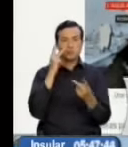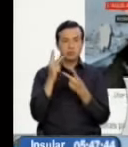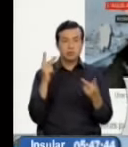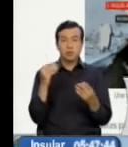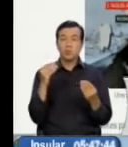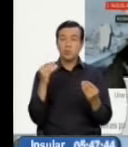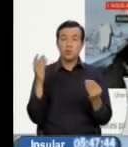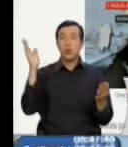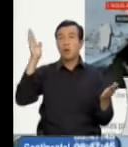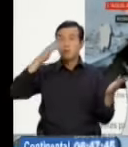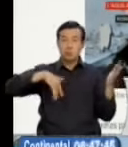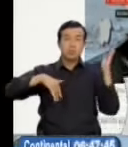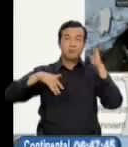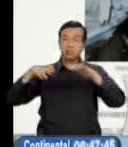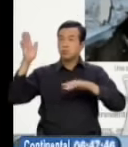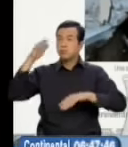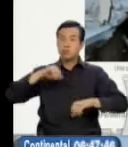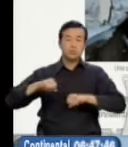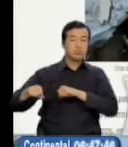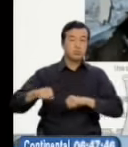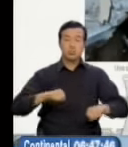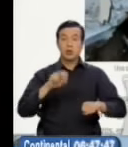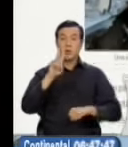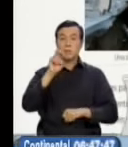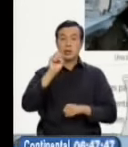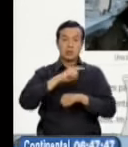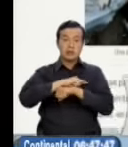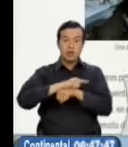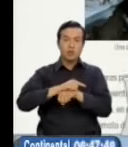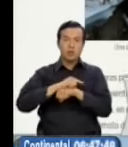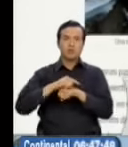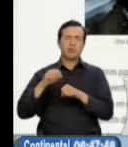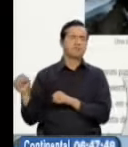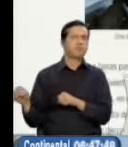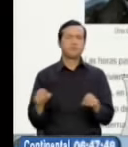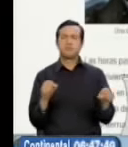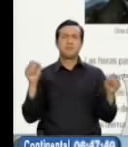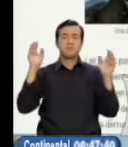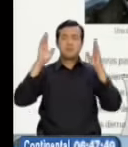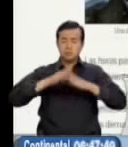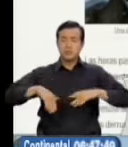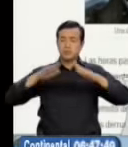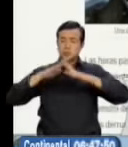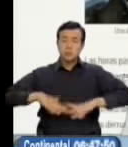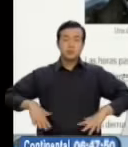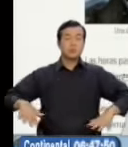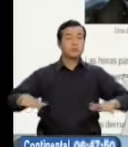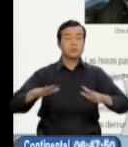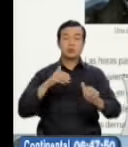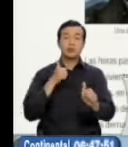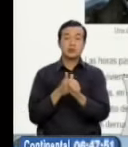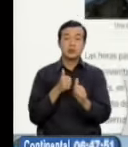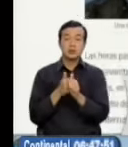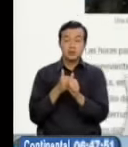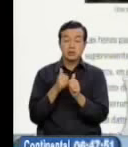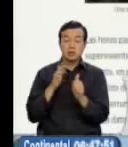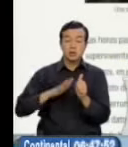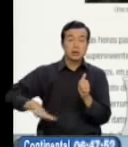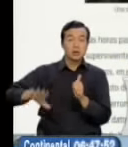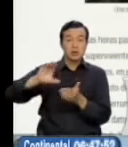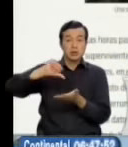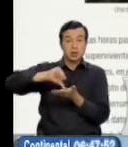hay muchos escombros, un movimiento que duró más de 20 segundos, pero totalmente devastador en estas poblaciones que están muy cerca del epicentro y pues